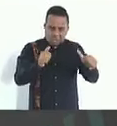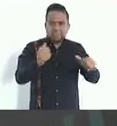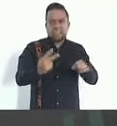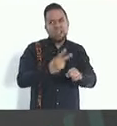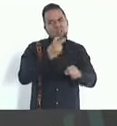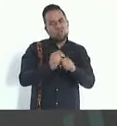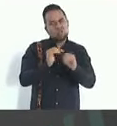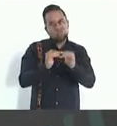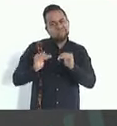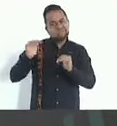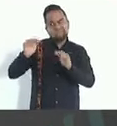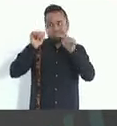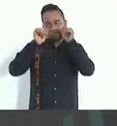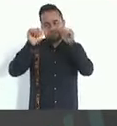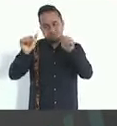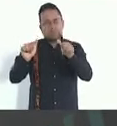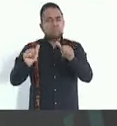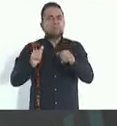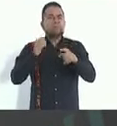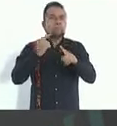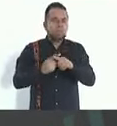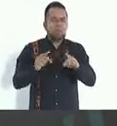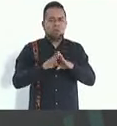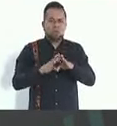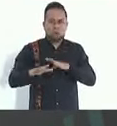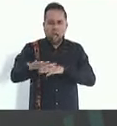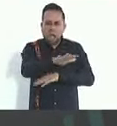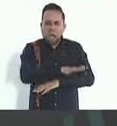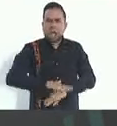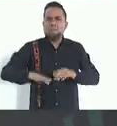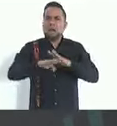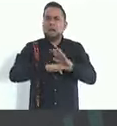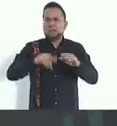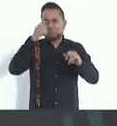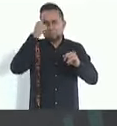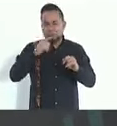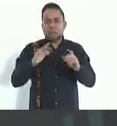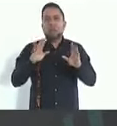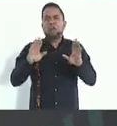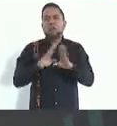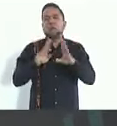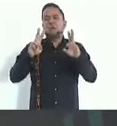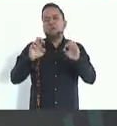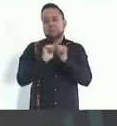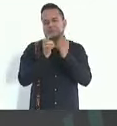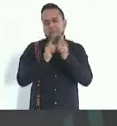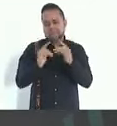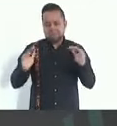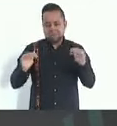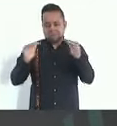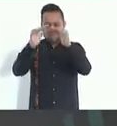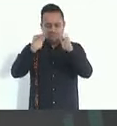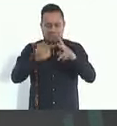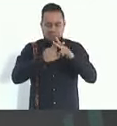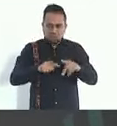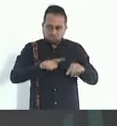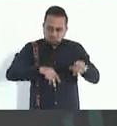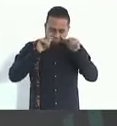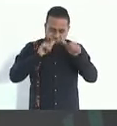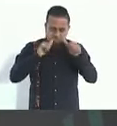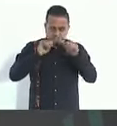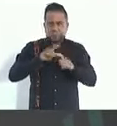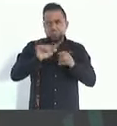Es decir, desde la base de la pirámide social hacia arriba. Y me